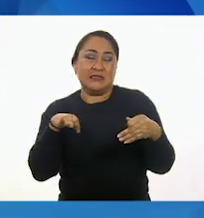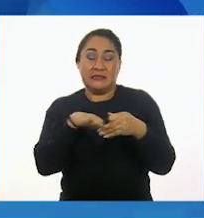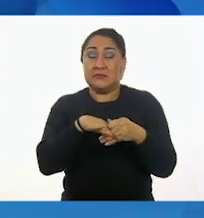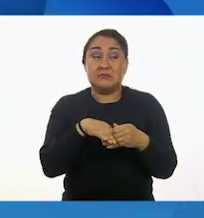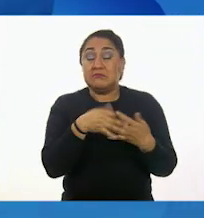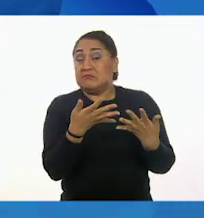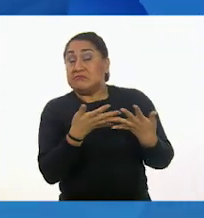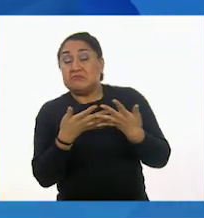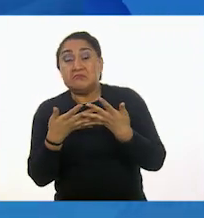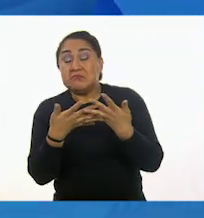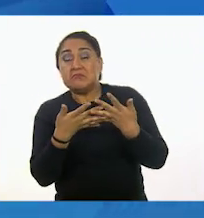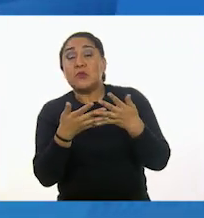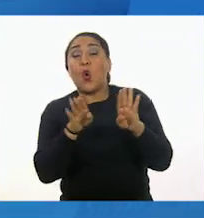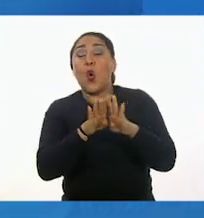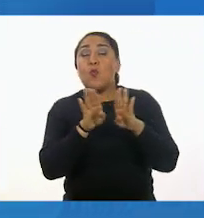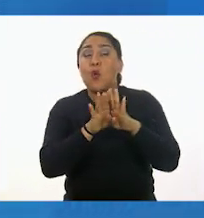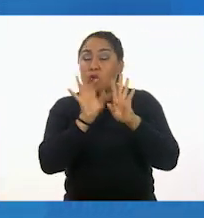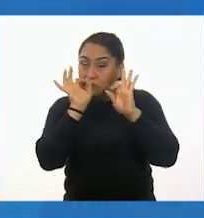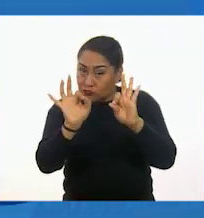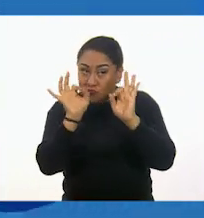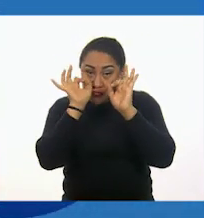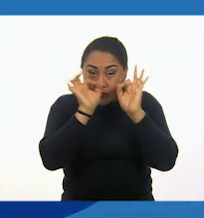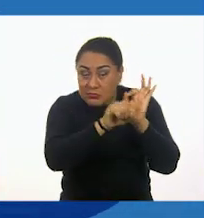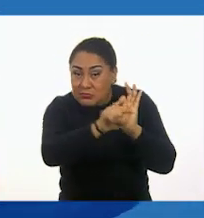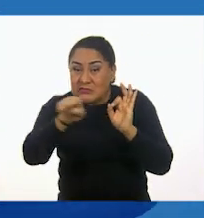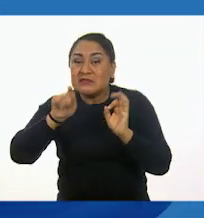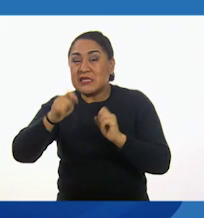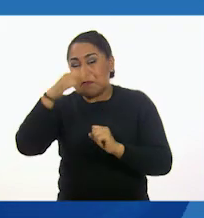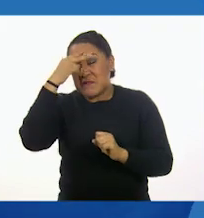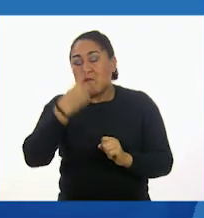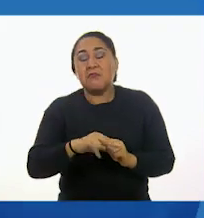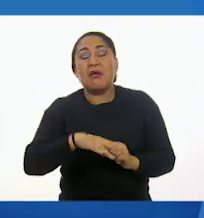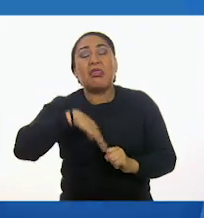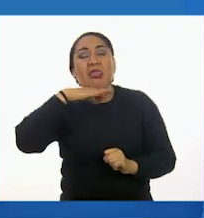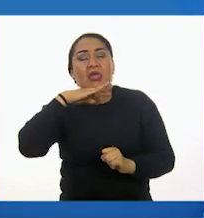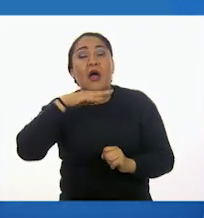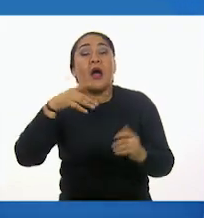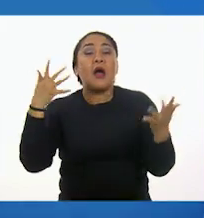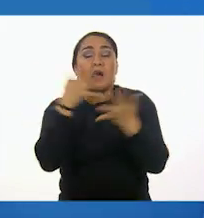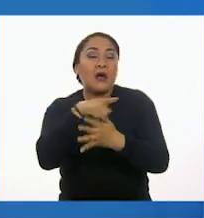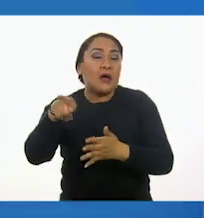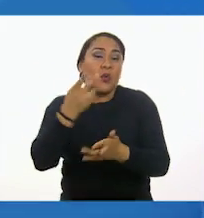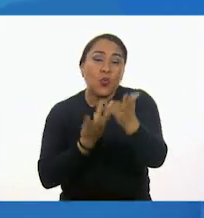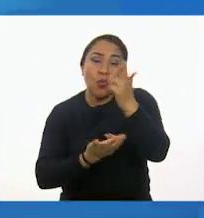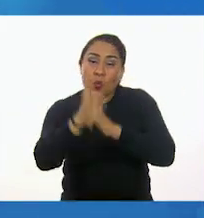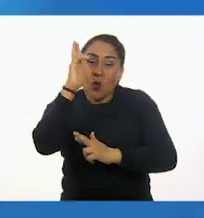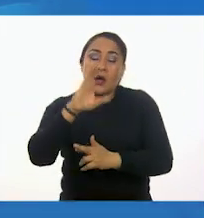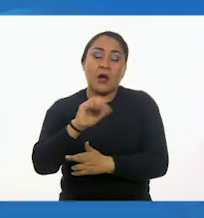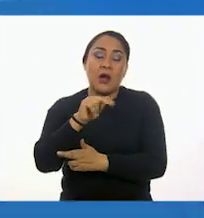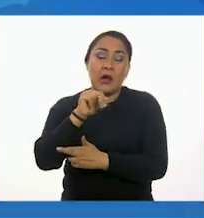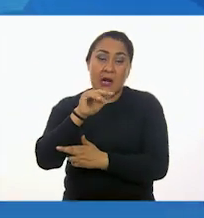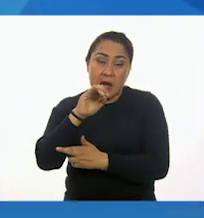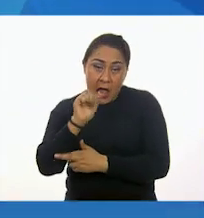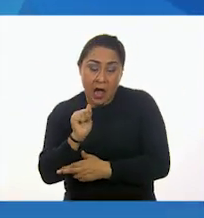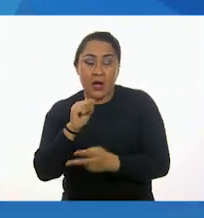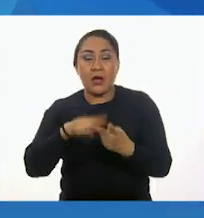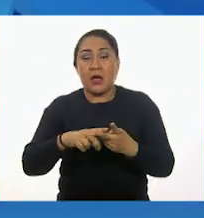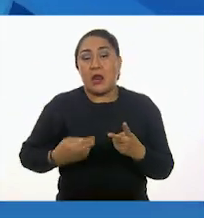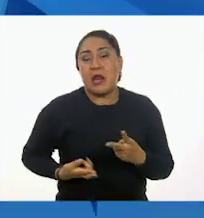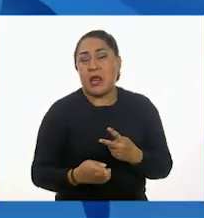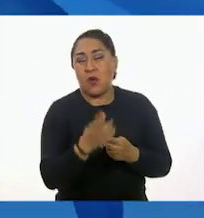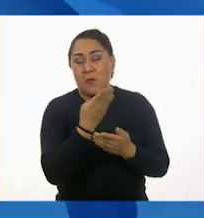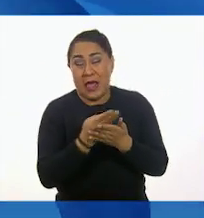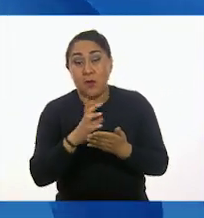dejan ver hacia la realidad mexicana, que son las huelgas de Cananea, de Río Blanco y